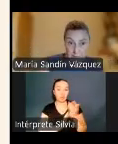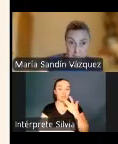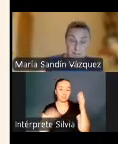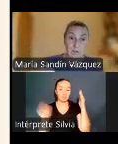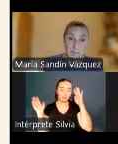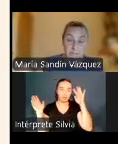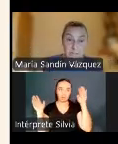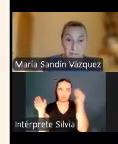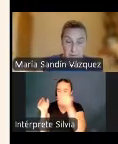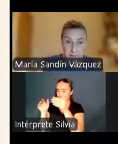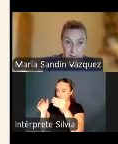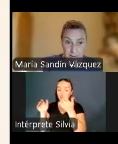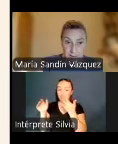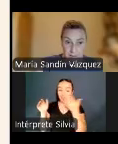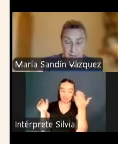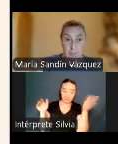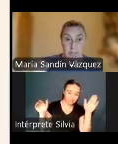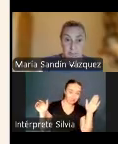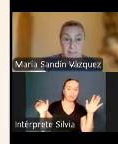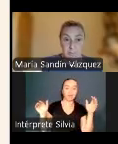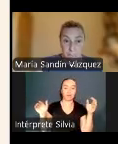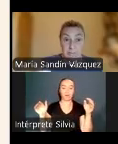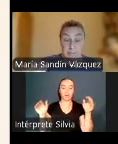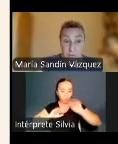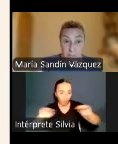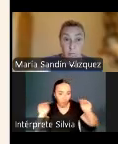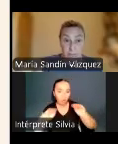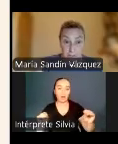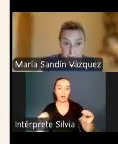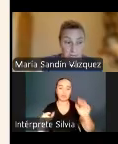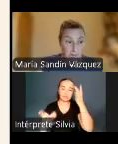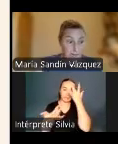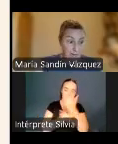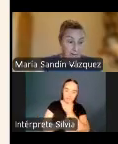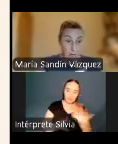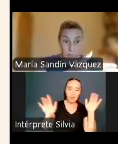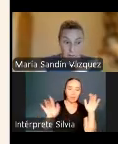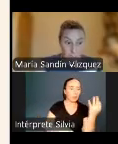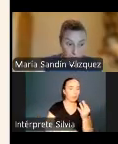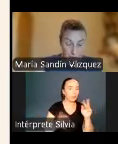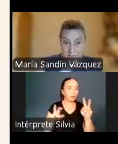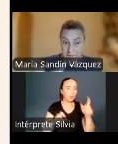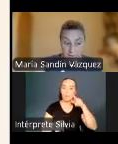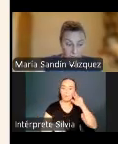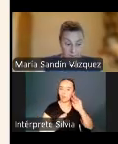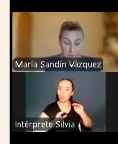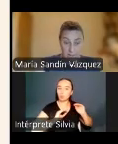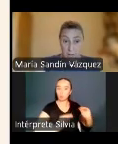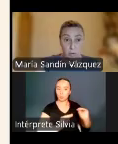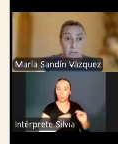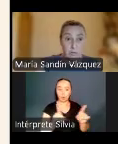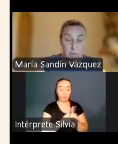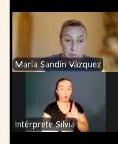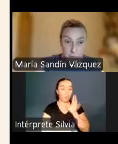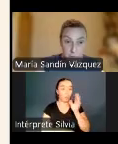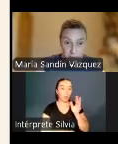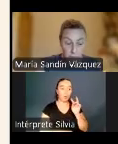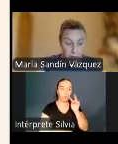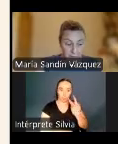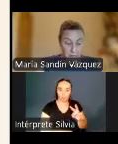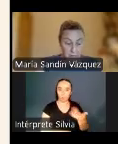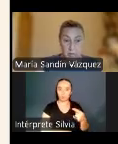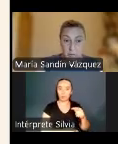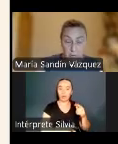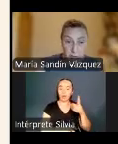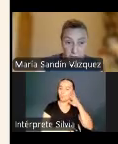te formas, si no te sensibilizas en las experiencias que están pasando estas mujeres, que como acabamos de ver están relacionadas con las